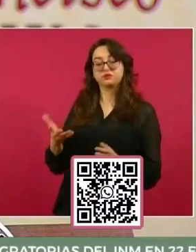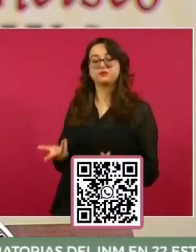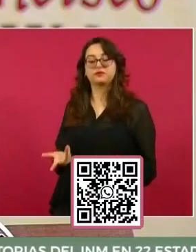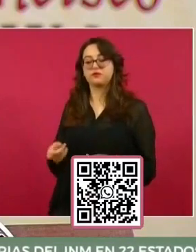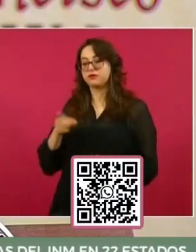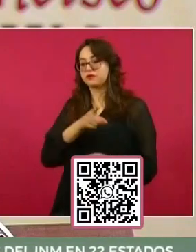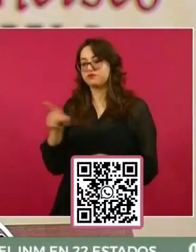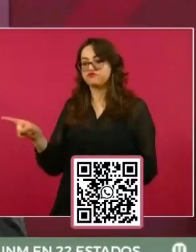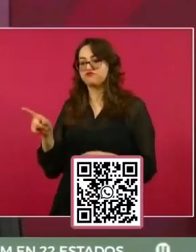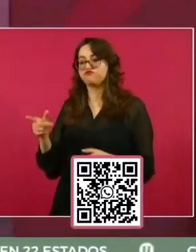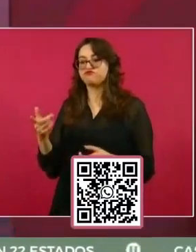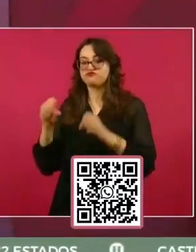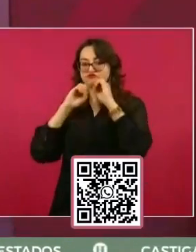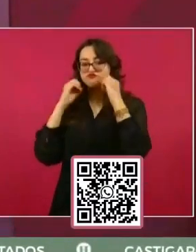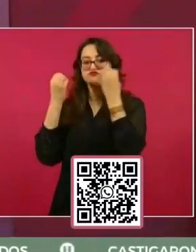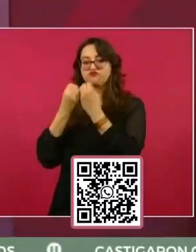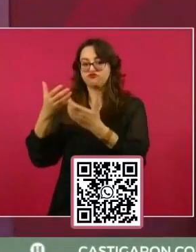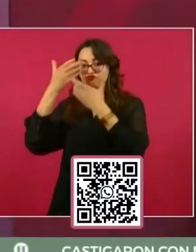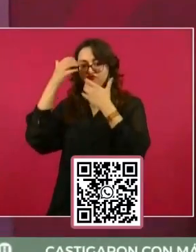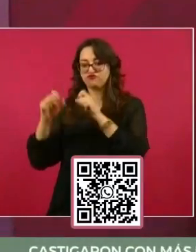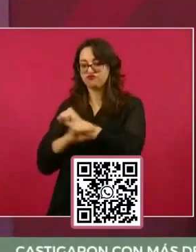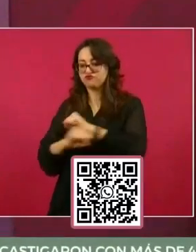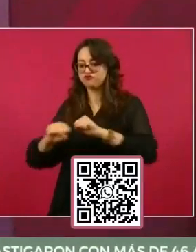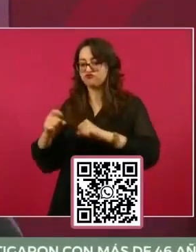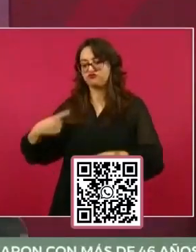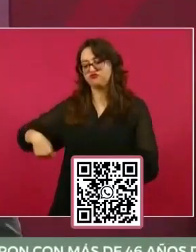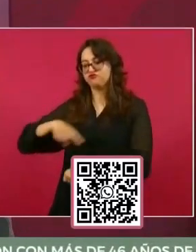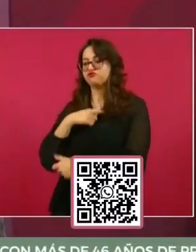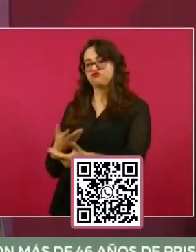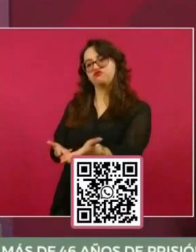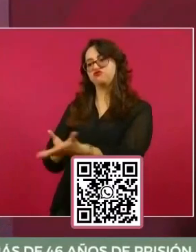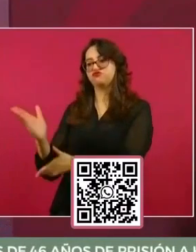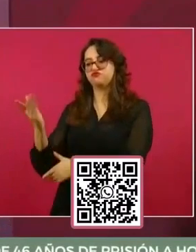como organizaciones terroristas para que podamos actuar de manera directa en un momento dado.